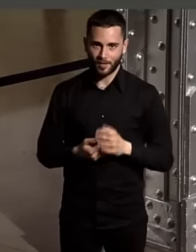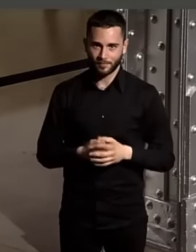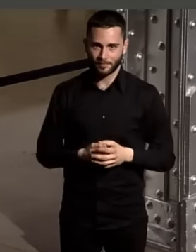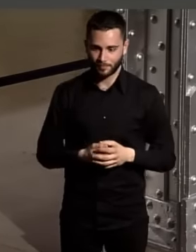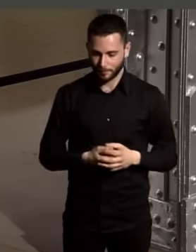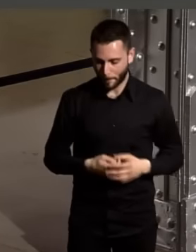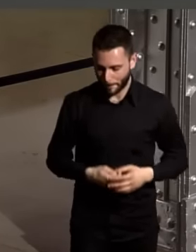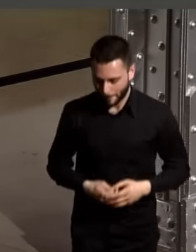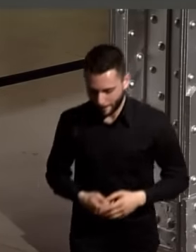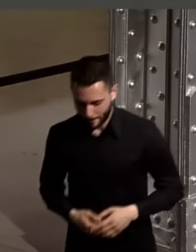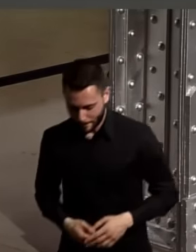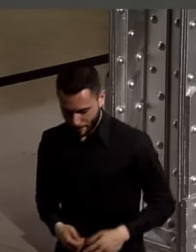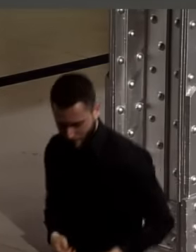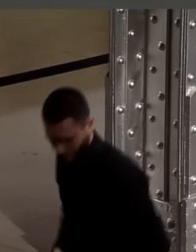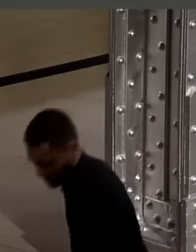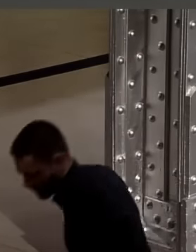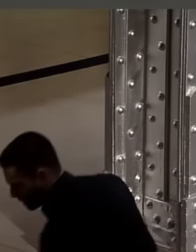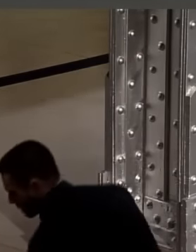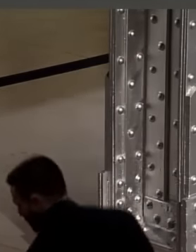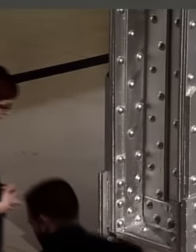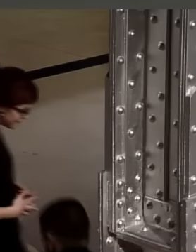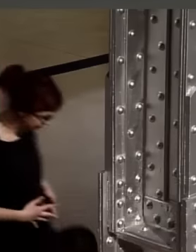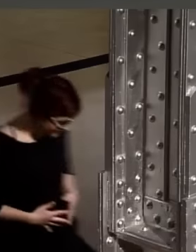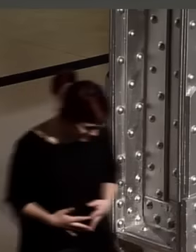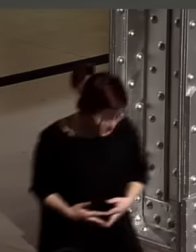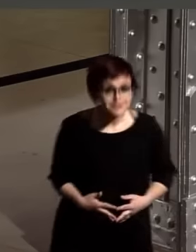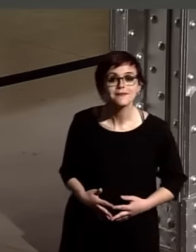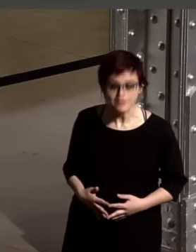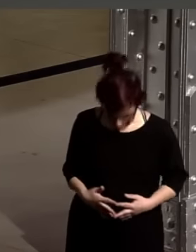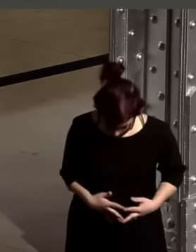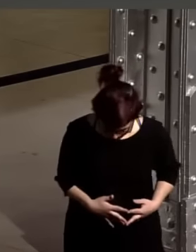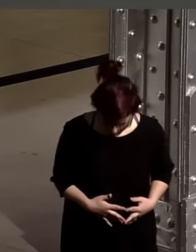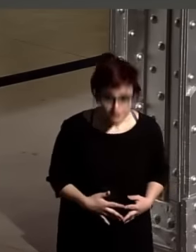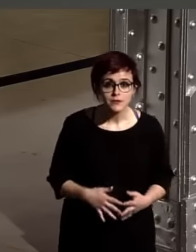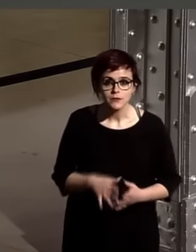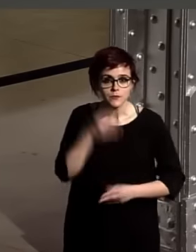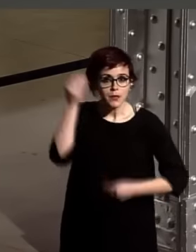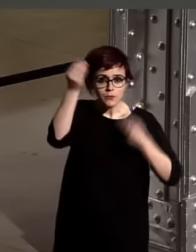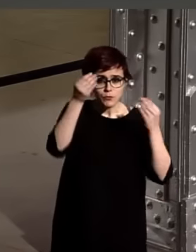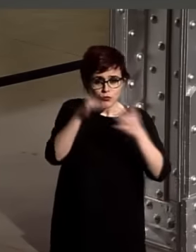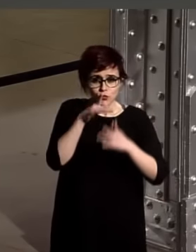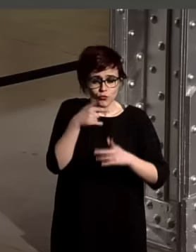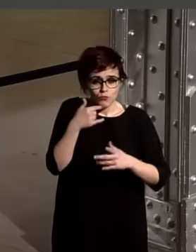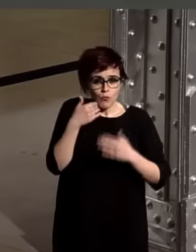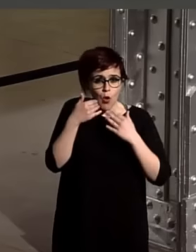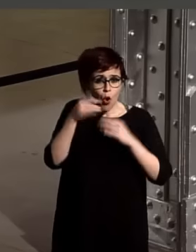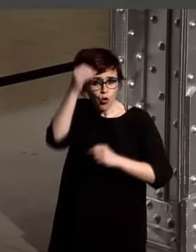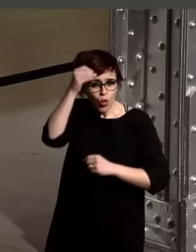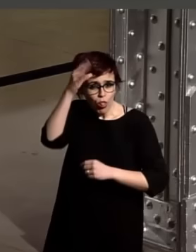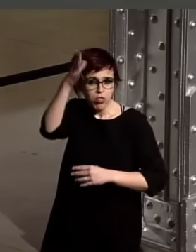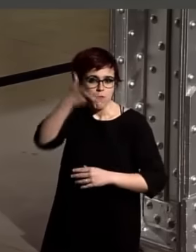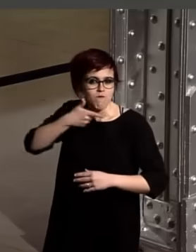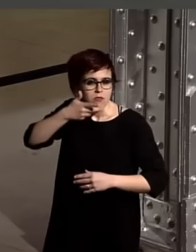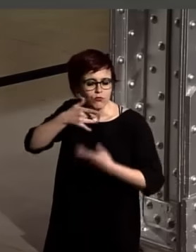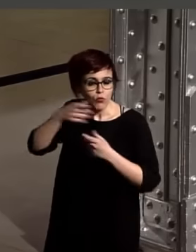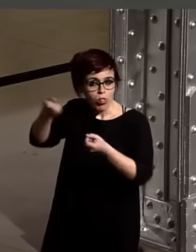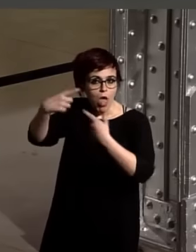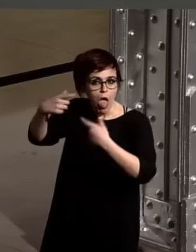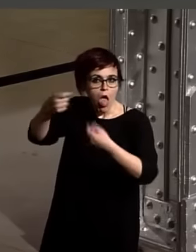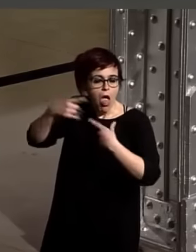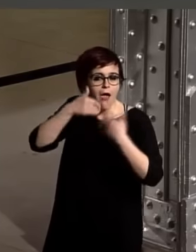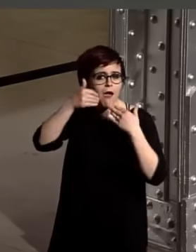la hace la mayor fuente de conocimiento que tenemos ahora al final ciencia lo que buscamos es conocimiento y